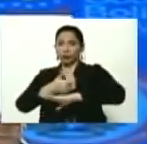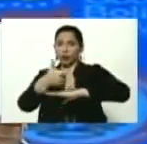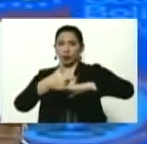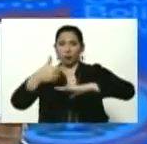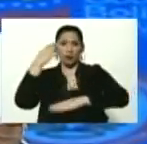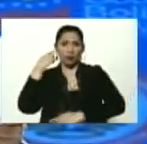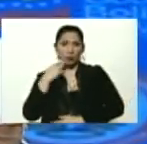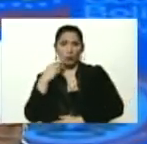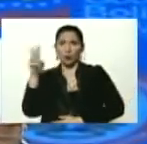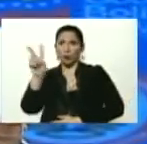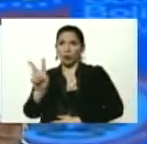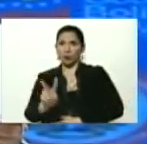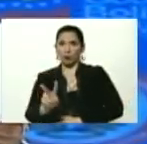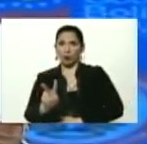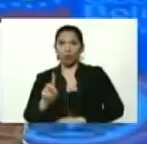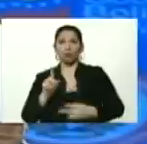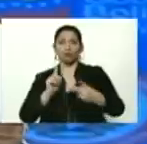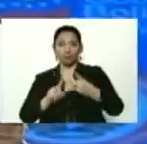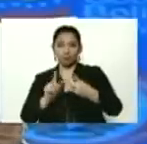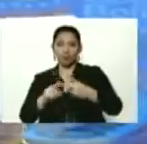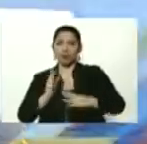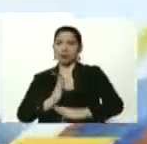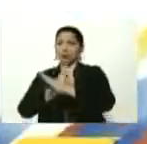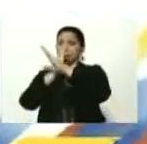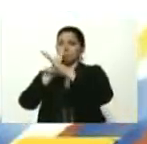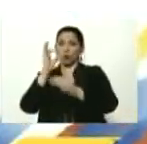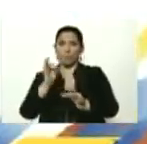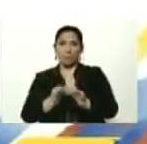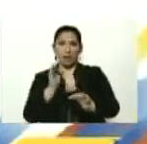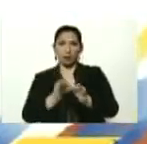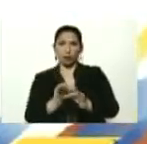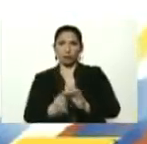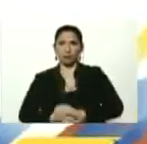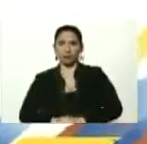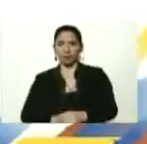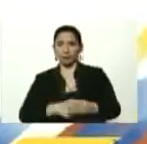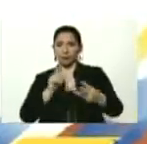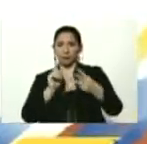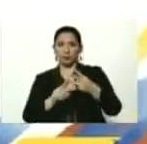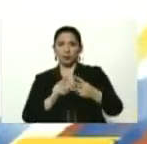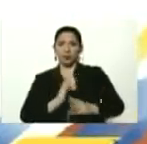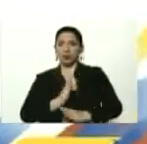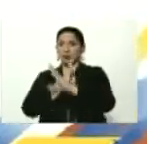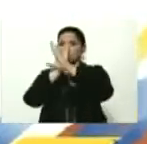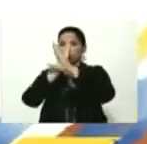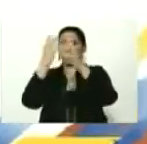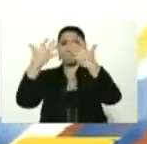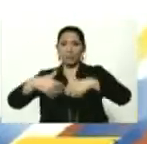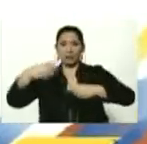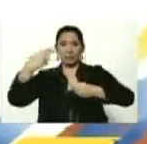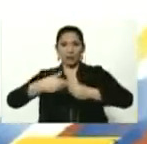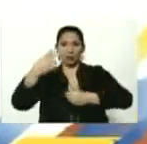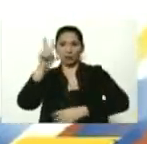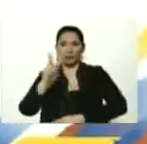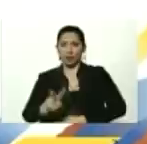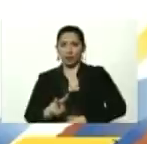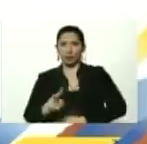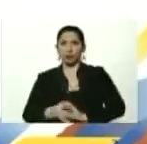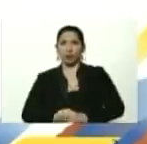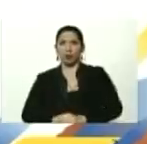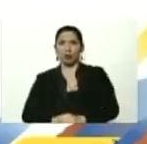venezolano, se sancionó al Petro, se sancionó a Petróleos de Venezuela, Sociedad